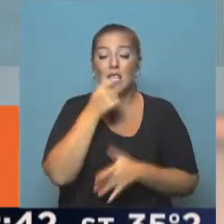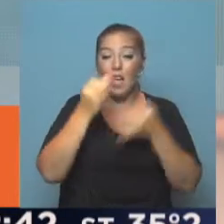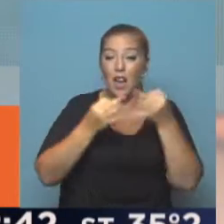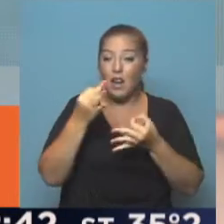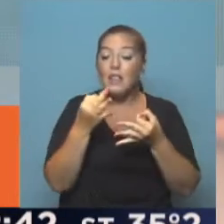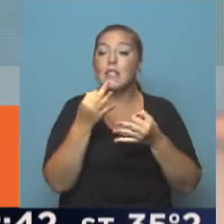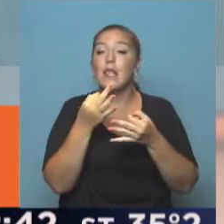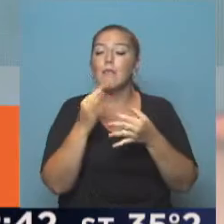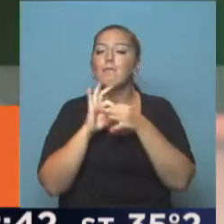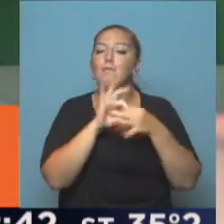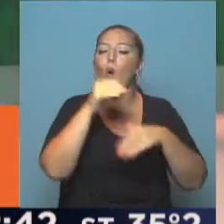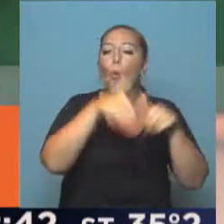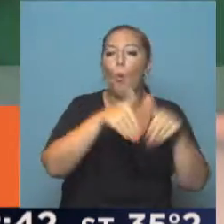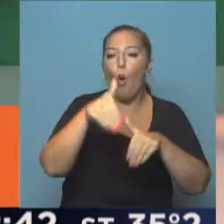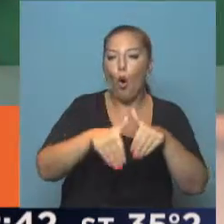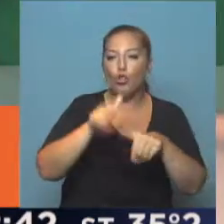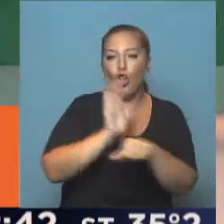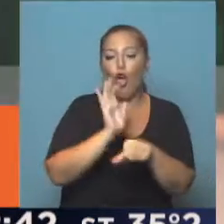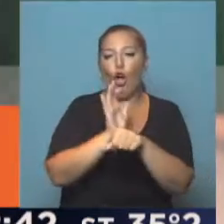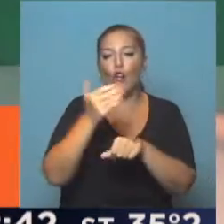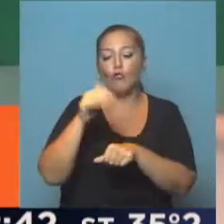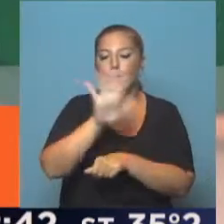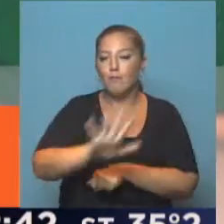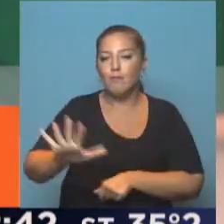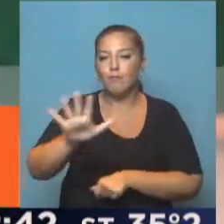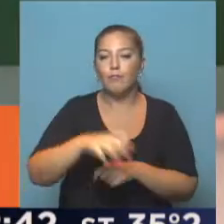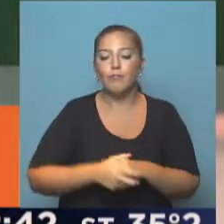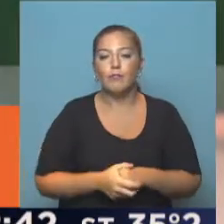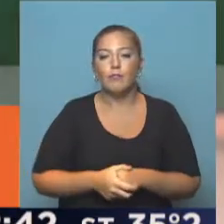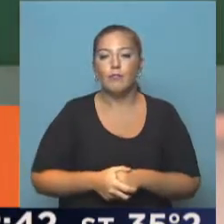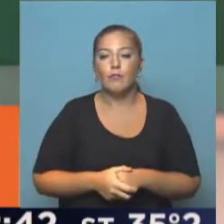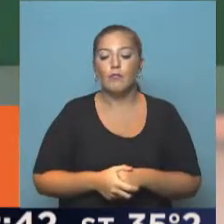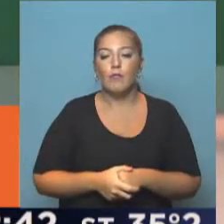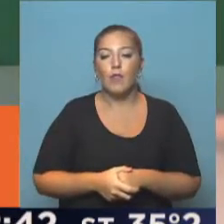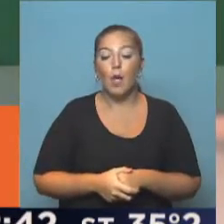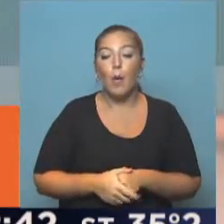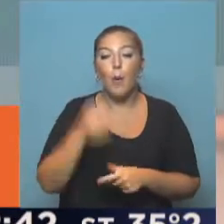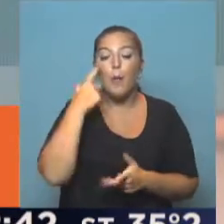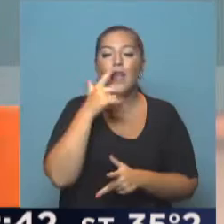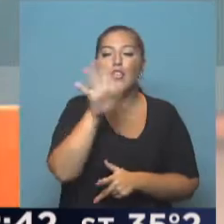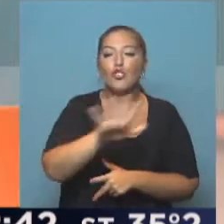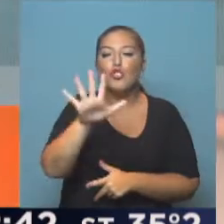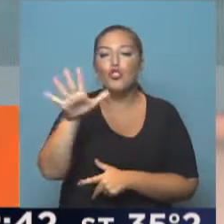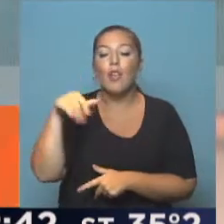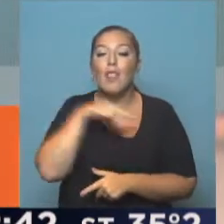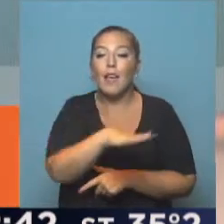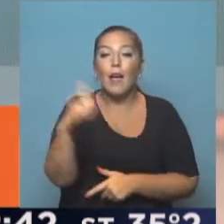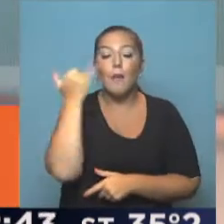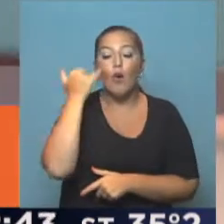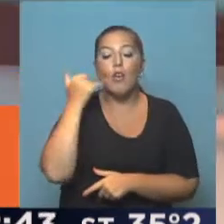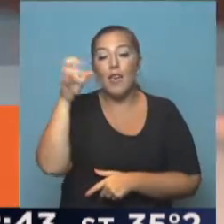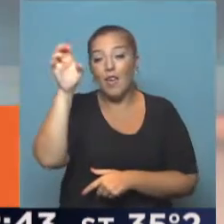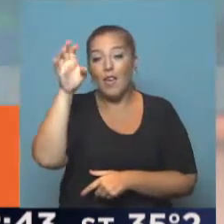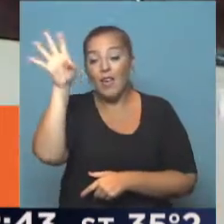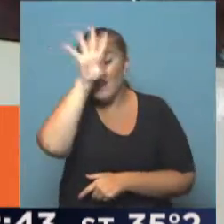la correlación de votos con la geografía, digamos, de Ecuador, ve que las zonas campesinas e indígenas han votado a la derecha. Es